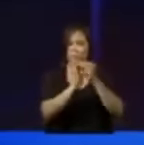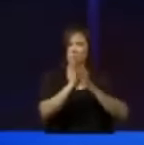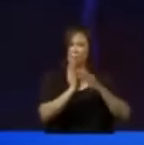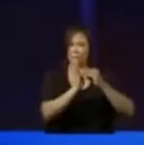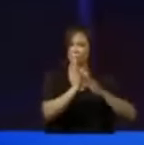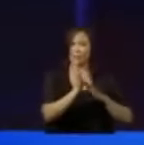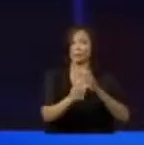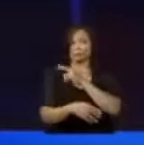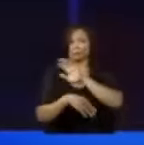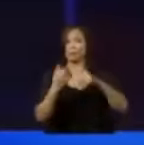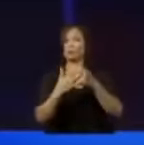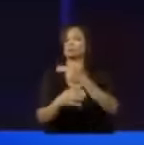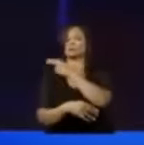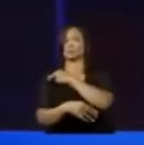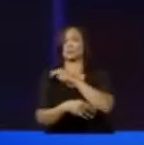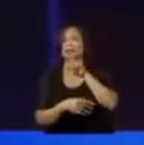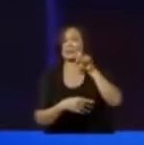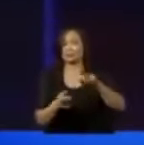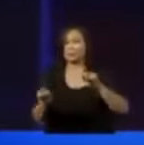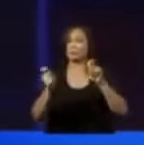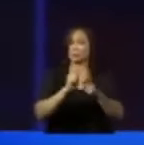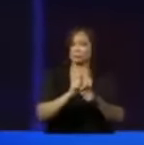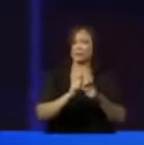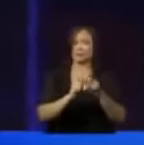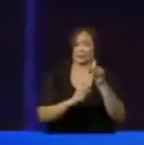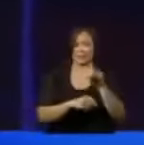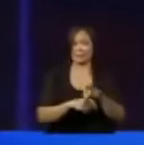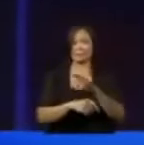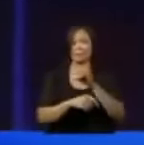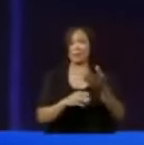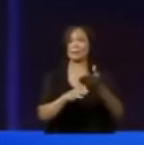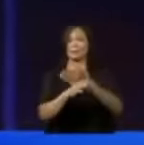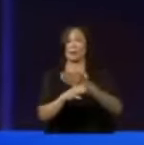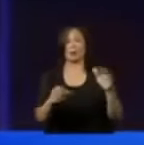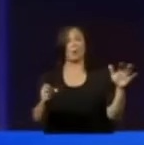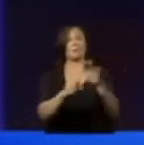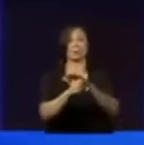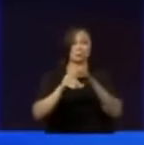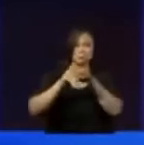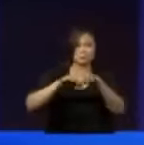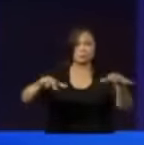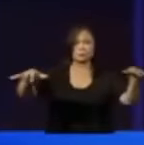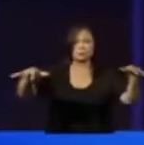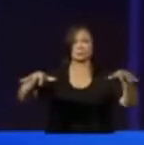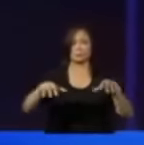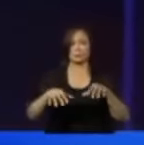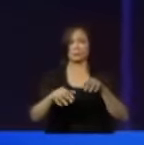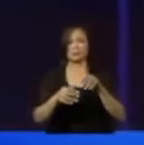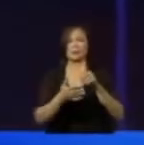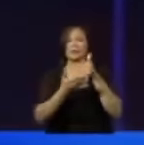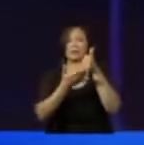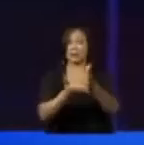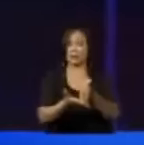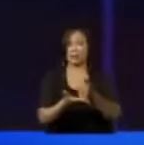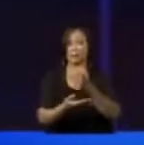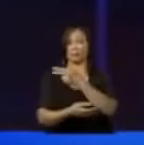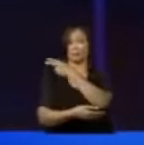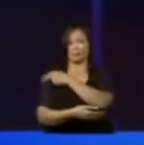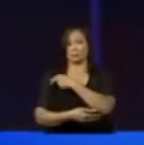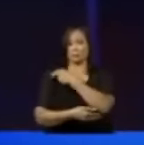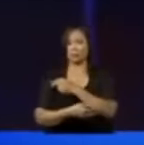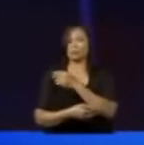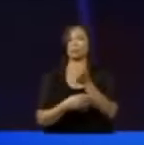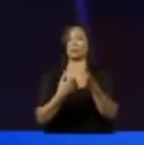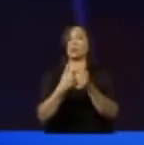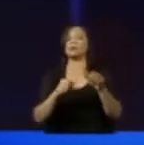Pero sí merece y hay que modificarlo básicamente para mejorar la cobertura de la atención primaria y también